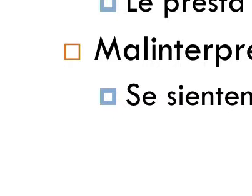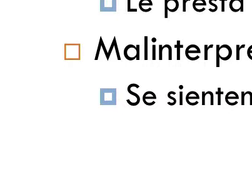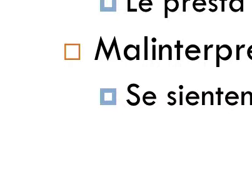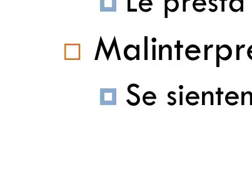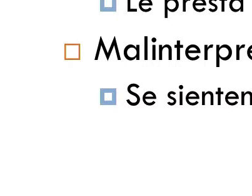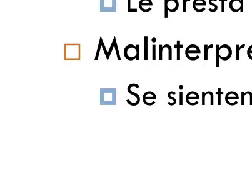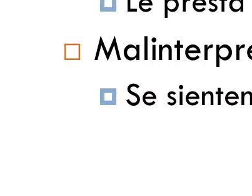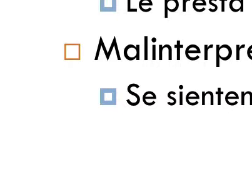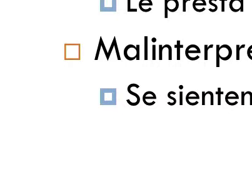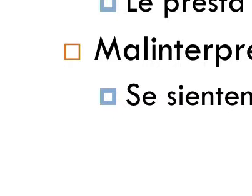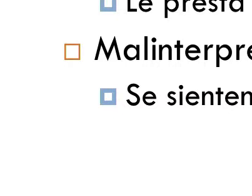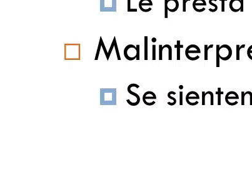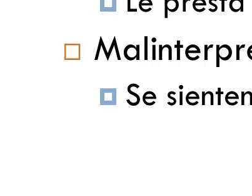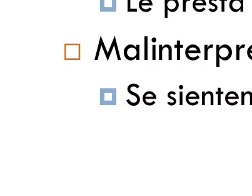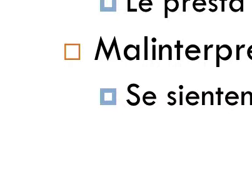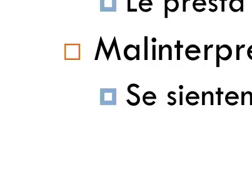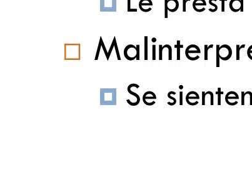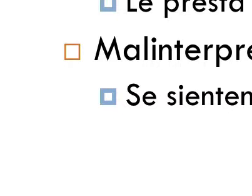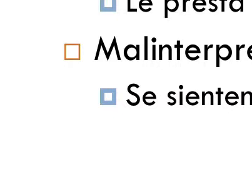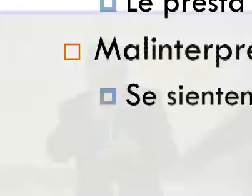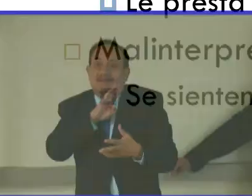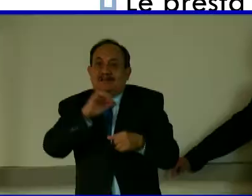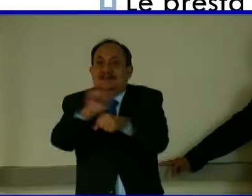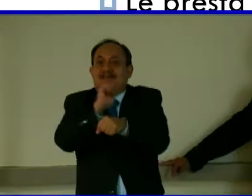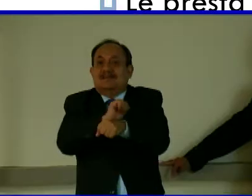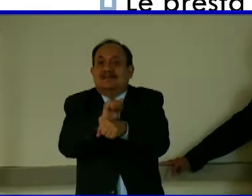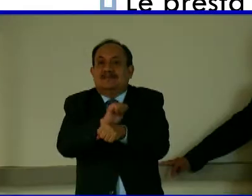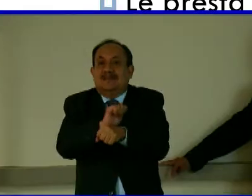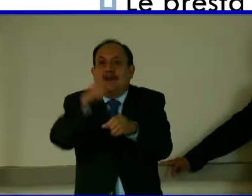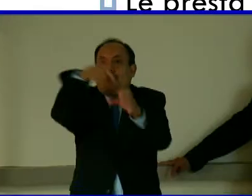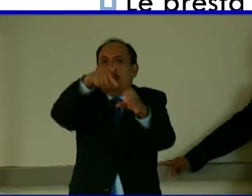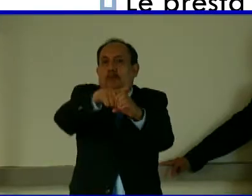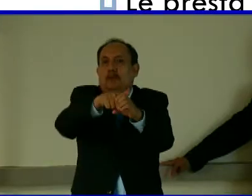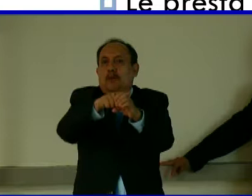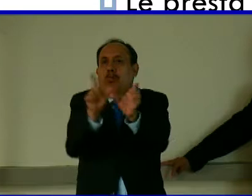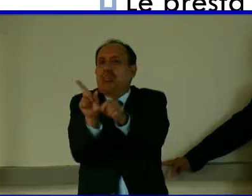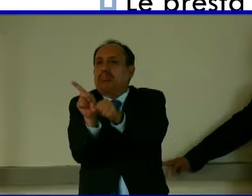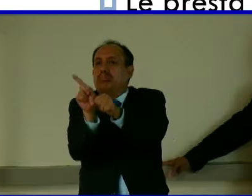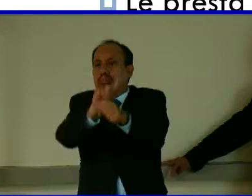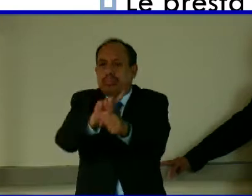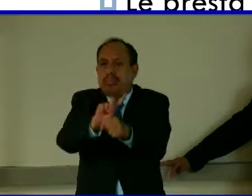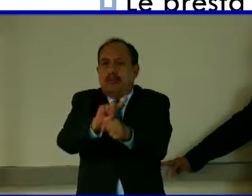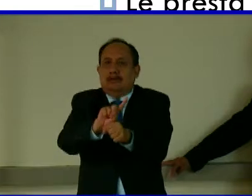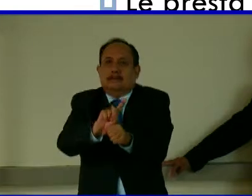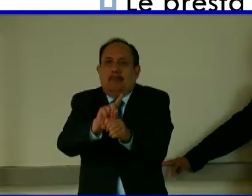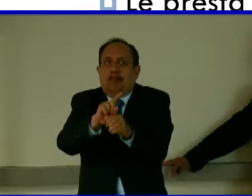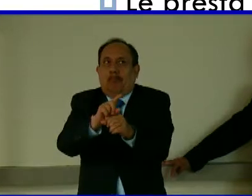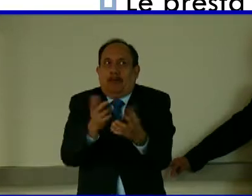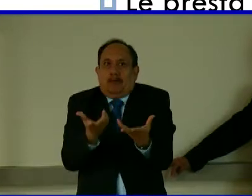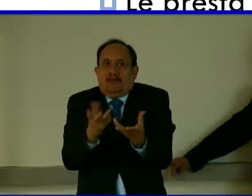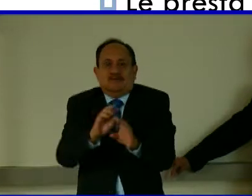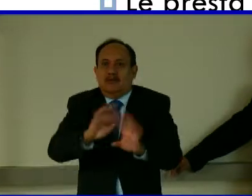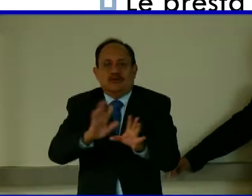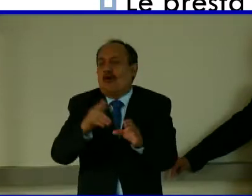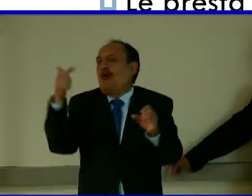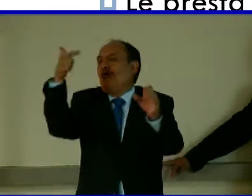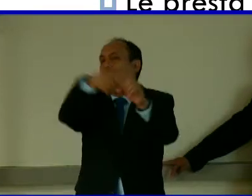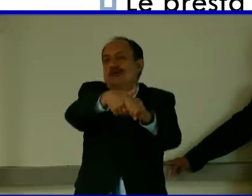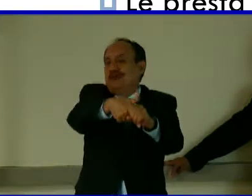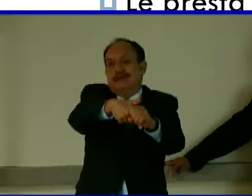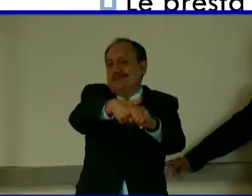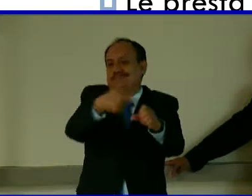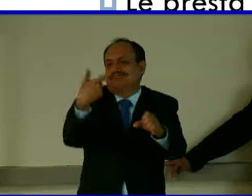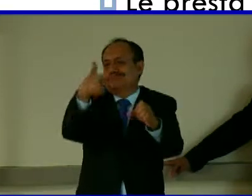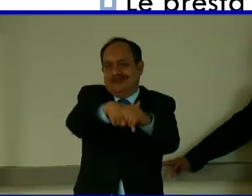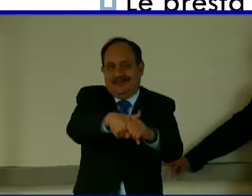¿Okay? Mami, si el carro se queda sin gasolina, no, yo le lleno el tanque antes de irnos y Orlando queda ahí cerquitita de Tampa, no